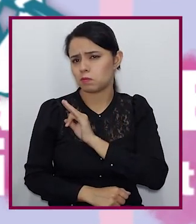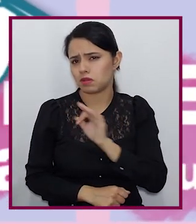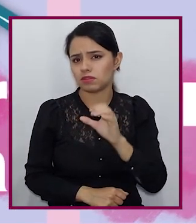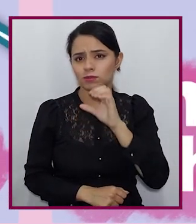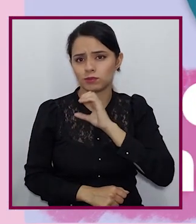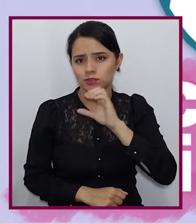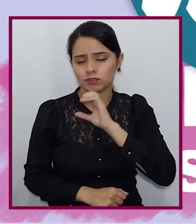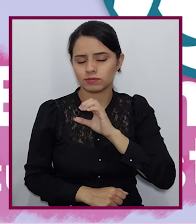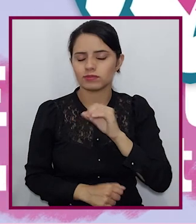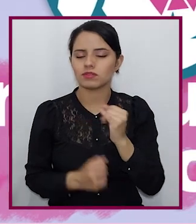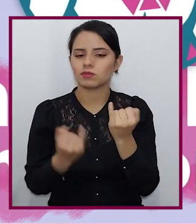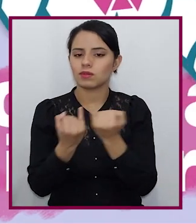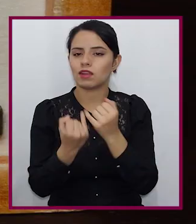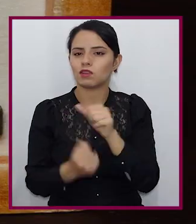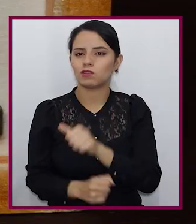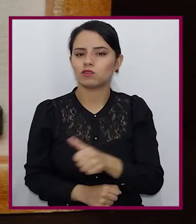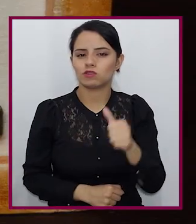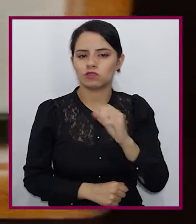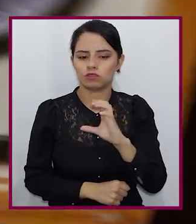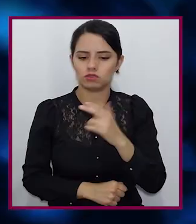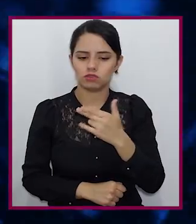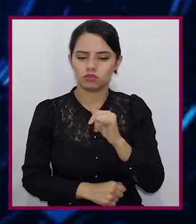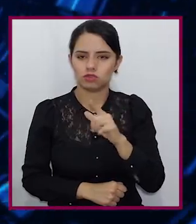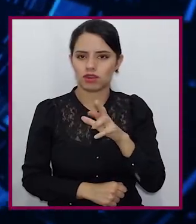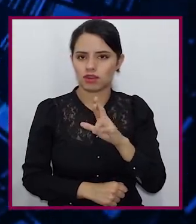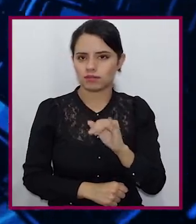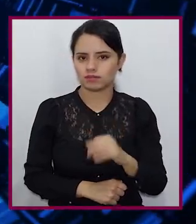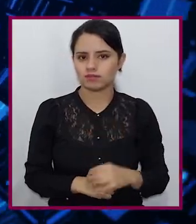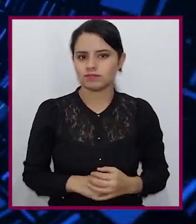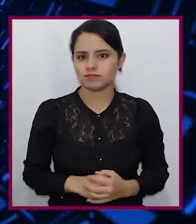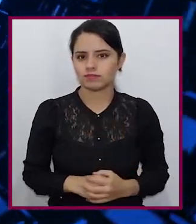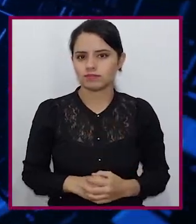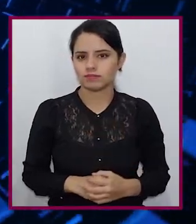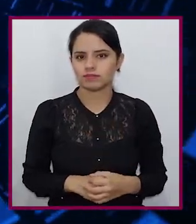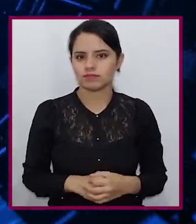y otro que se llama Enchular tu Historia.